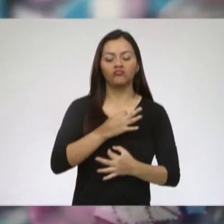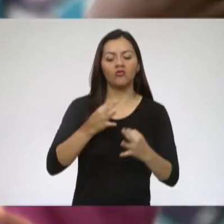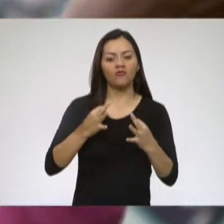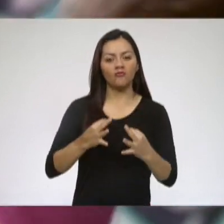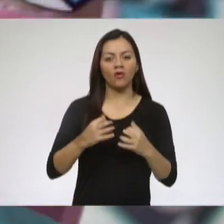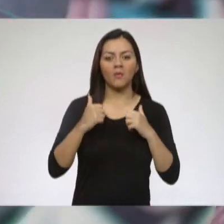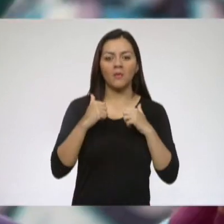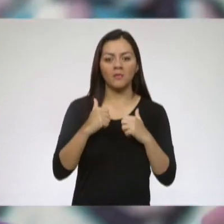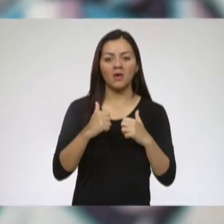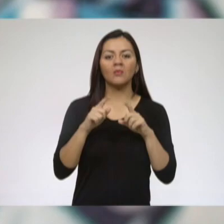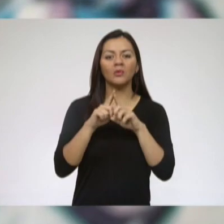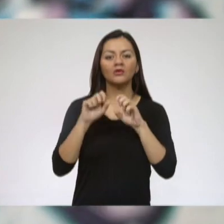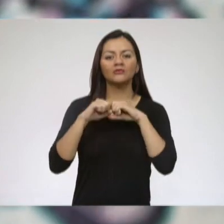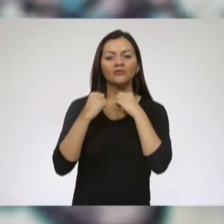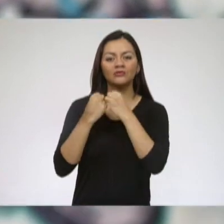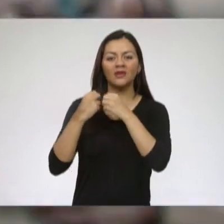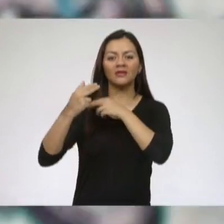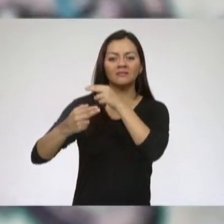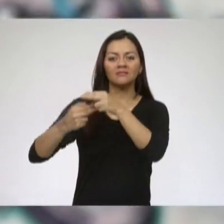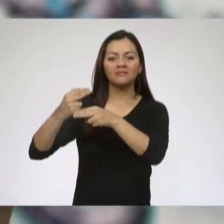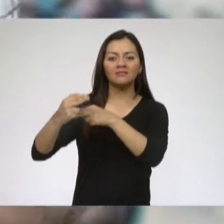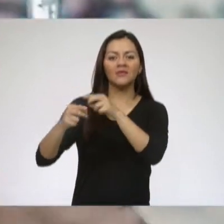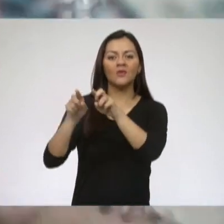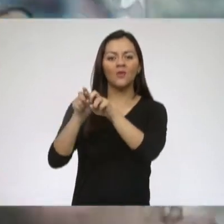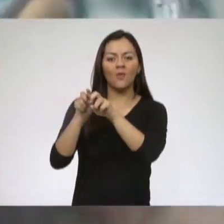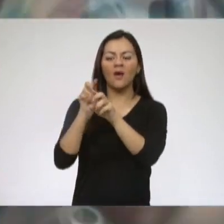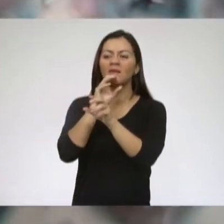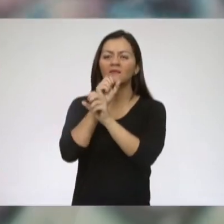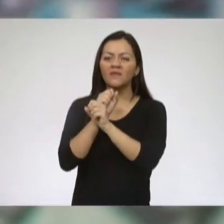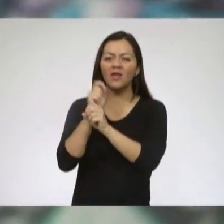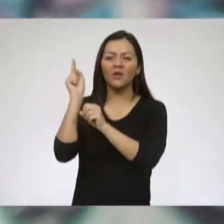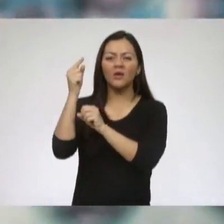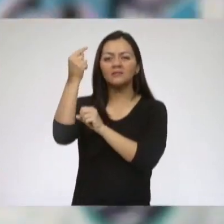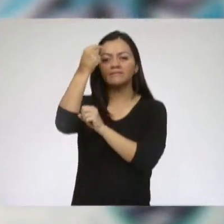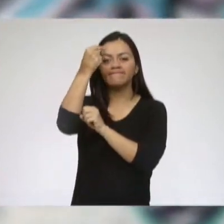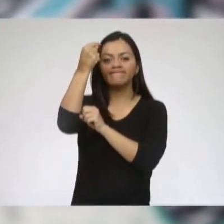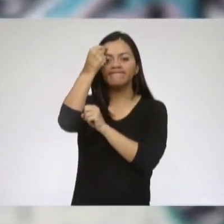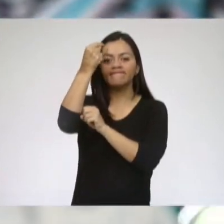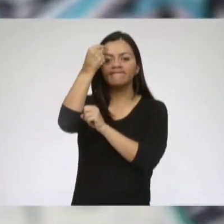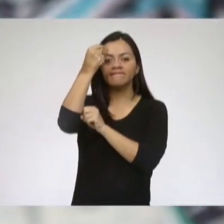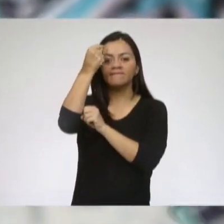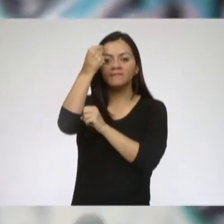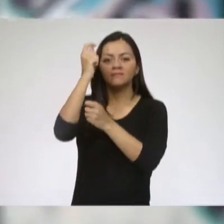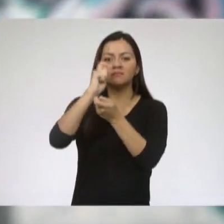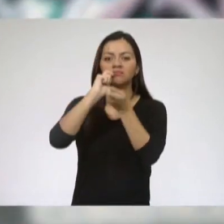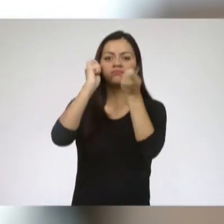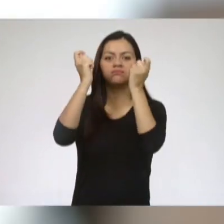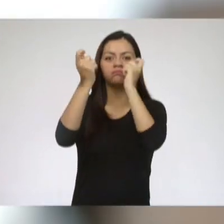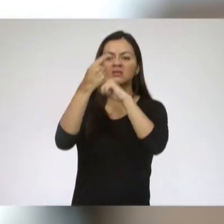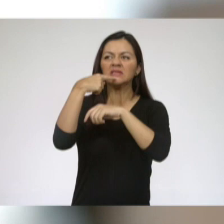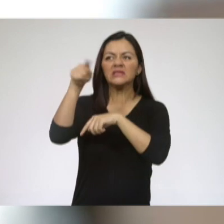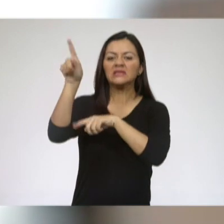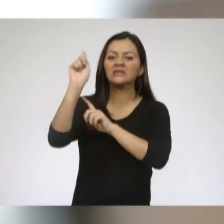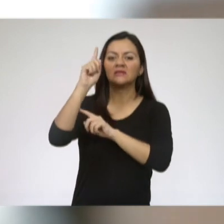en esa sociedad, ¿no? Y además son un poco más viejos que uno y como que le cambias el coco, ¿no?